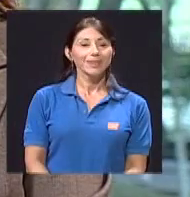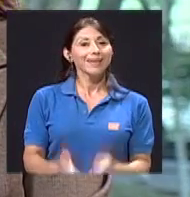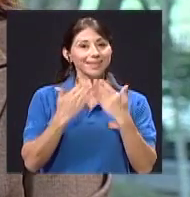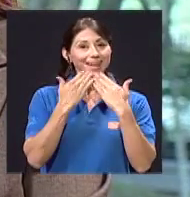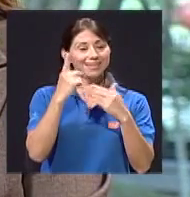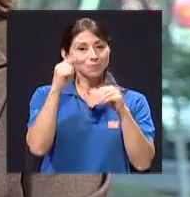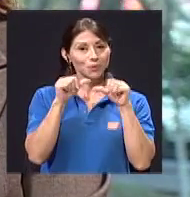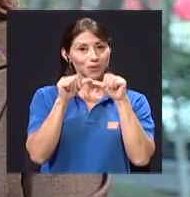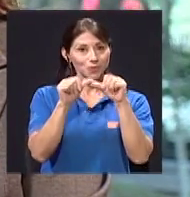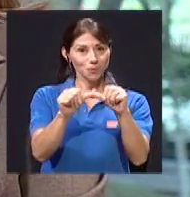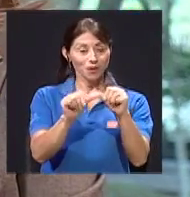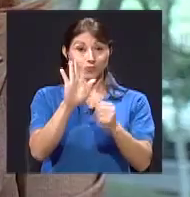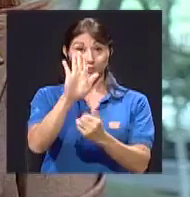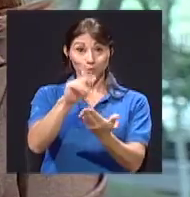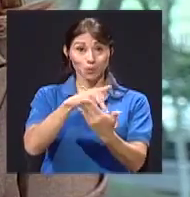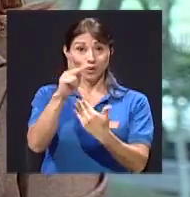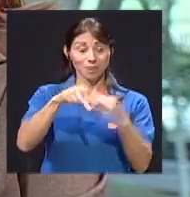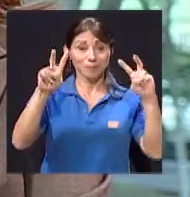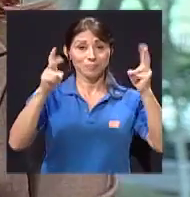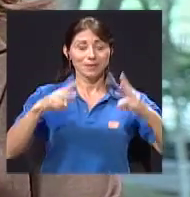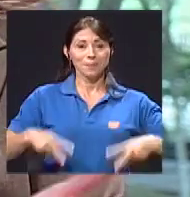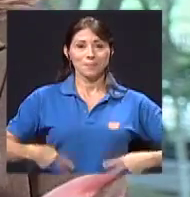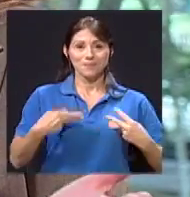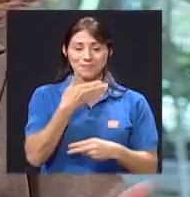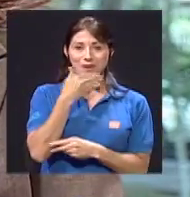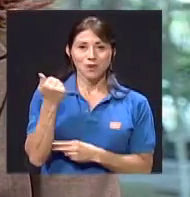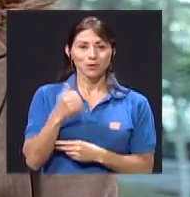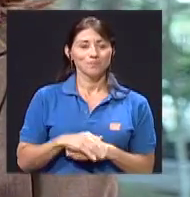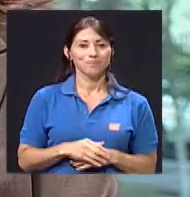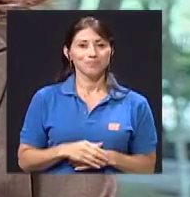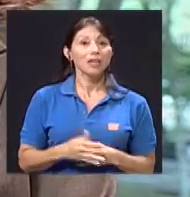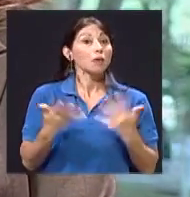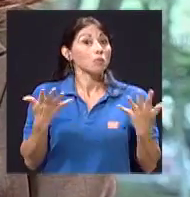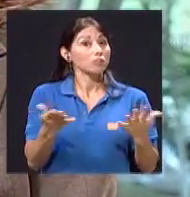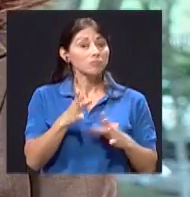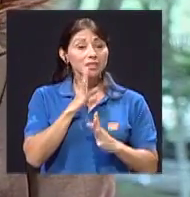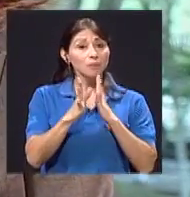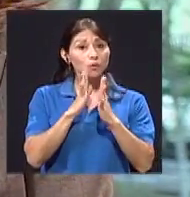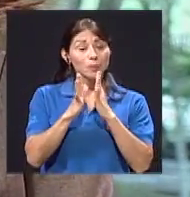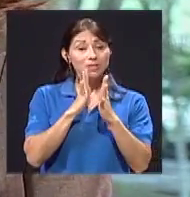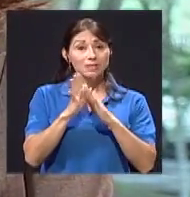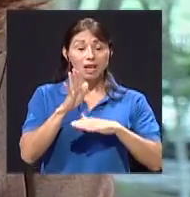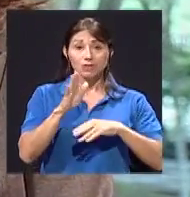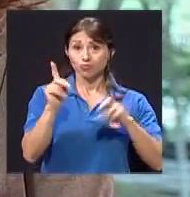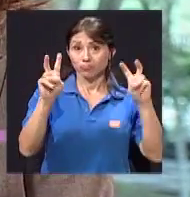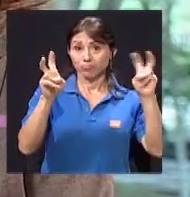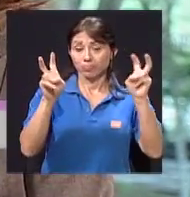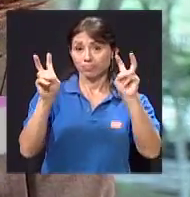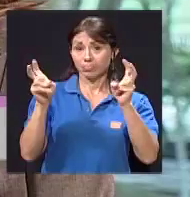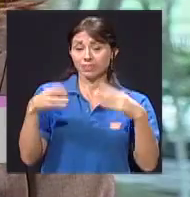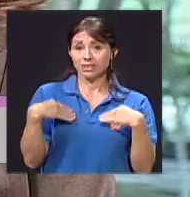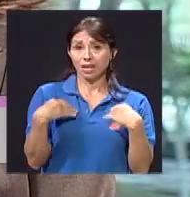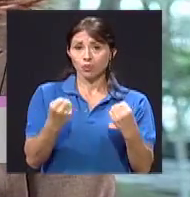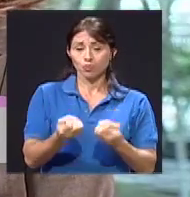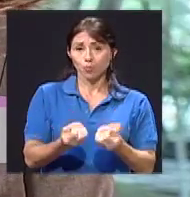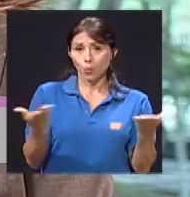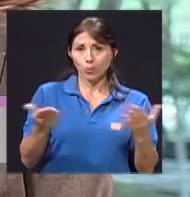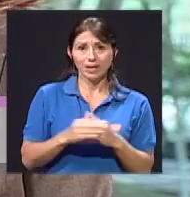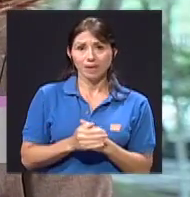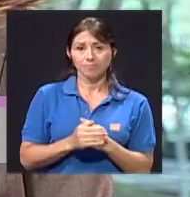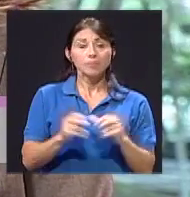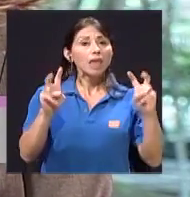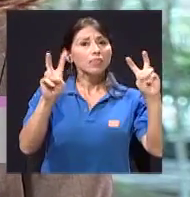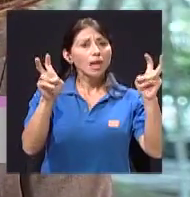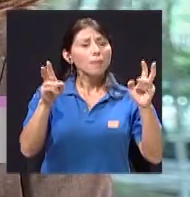gracias por continuar con su programa Vivir Mejor. Y bueno, estamos conversando precisamente sobre estos temas de la salud pública, los temas